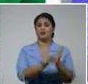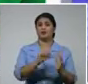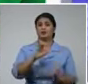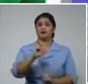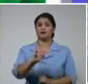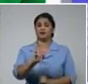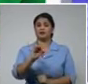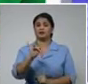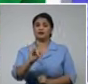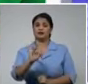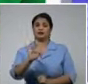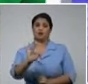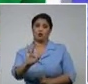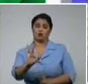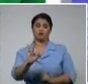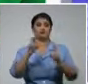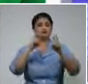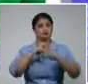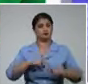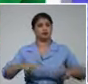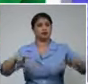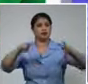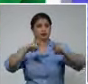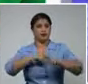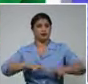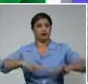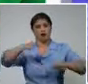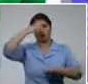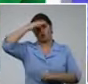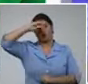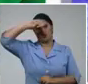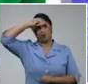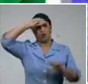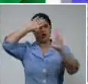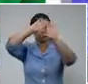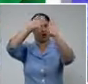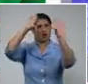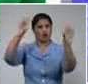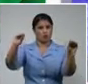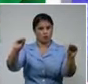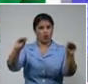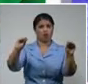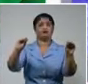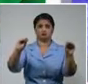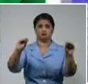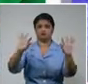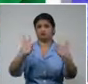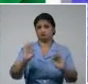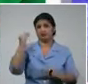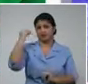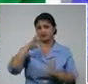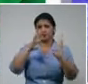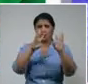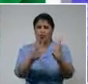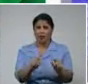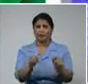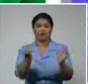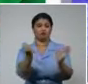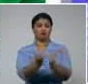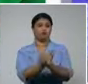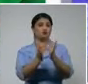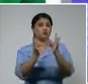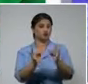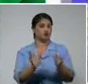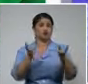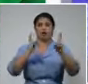18.678 muestras para el diagnóstico de COVID-19 en todos